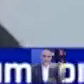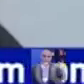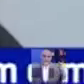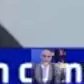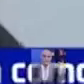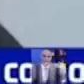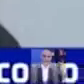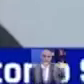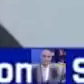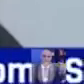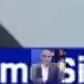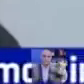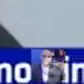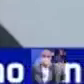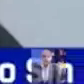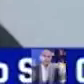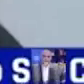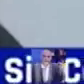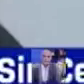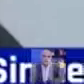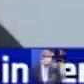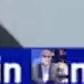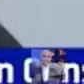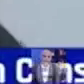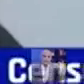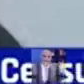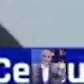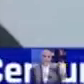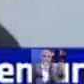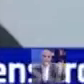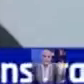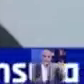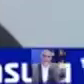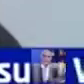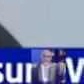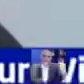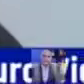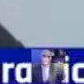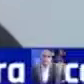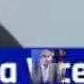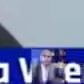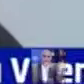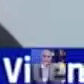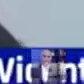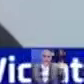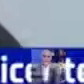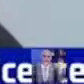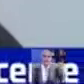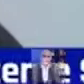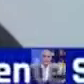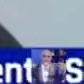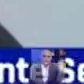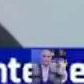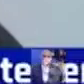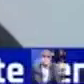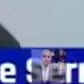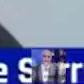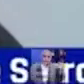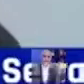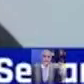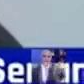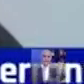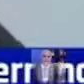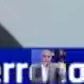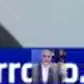ahí tramas de fideicomisos, de nepotismo, de acoso sexual